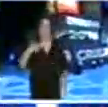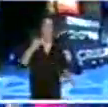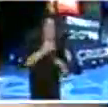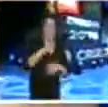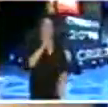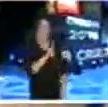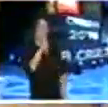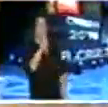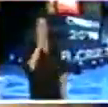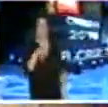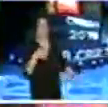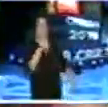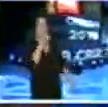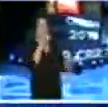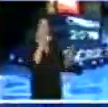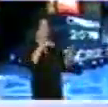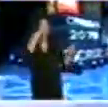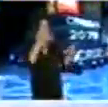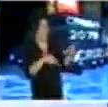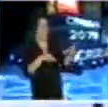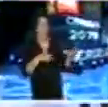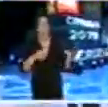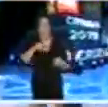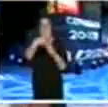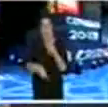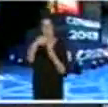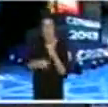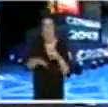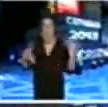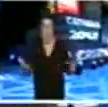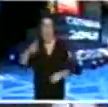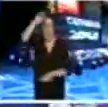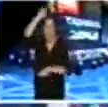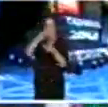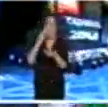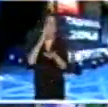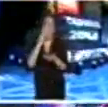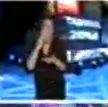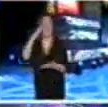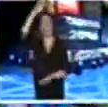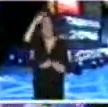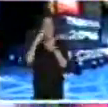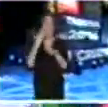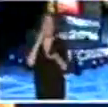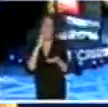Y al Pío Pío me recordó. ¡Banana! Son los Minions, son los Minions.